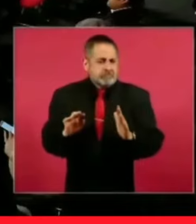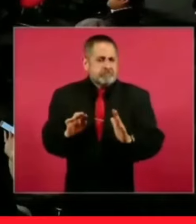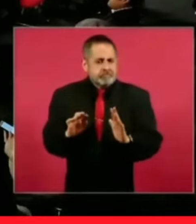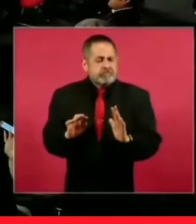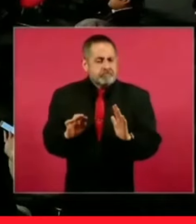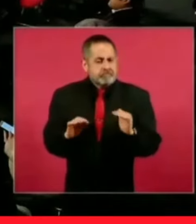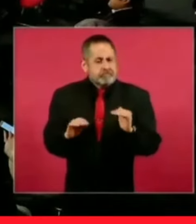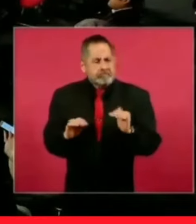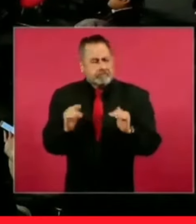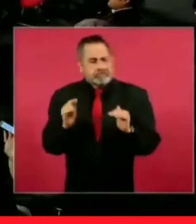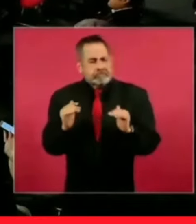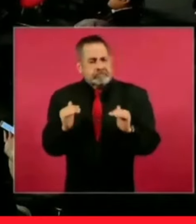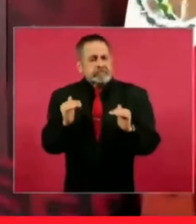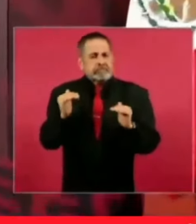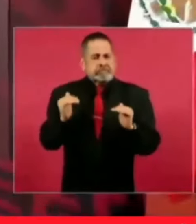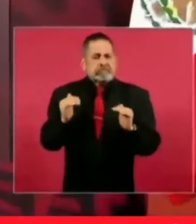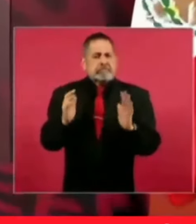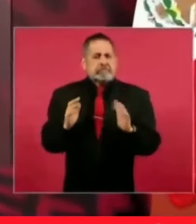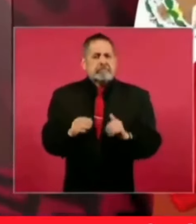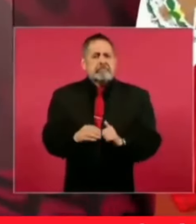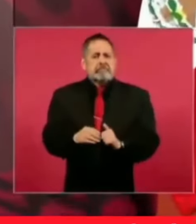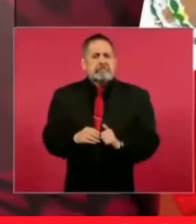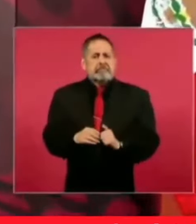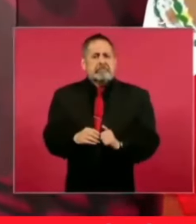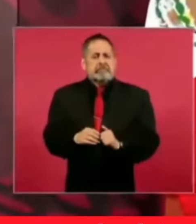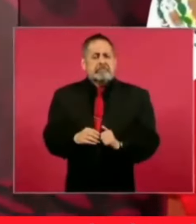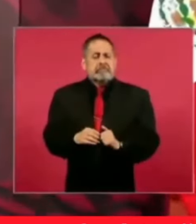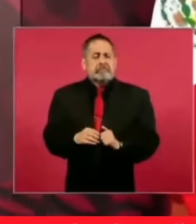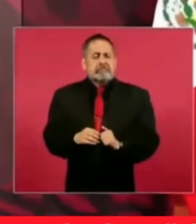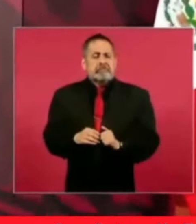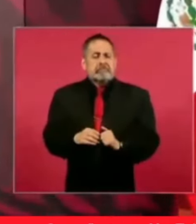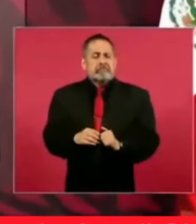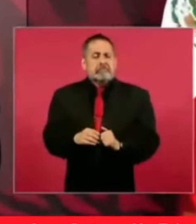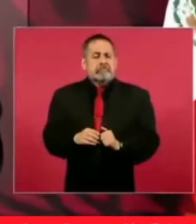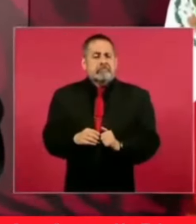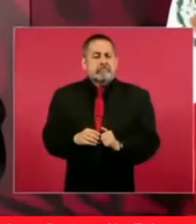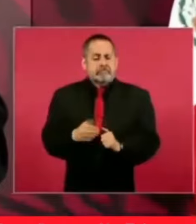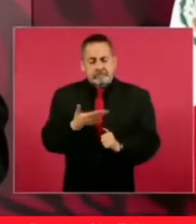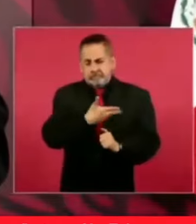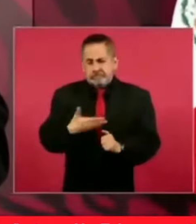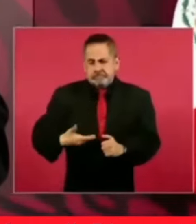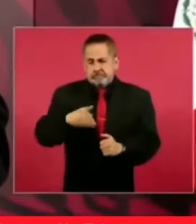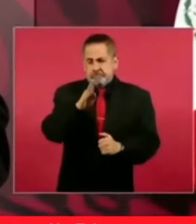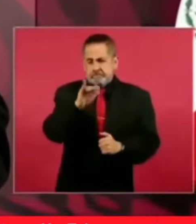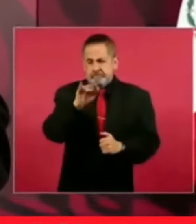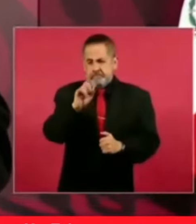que tiene arriba el presidente Biden.